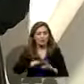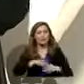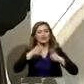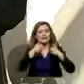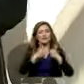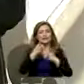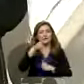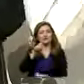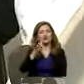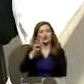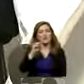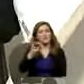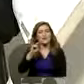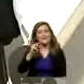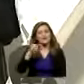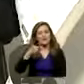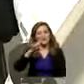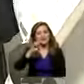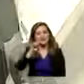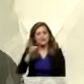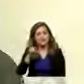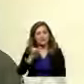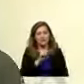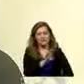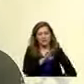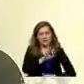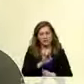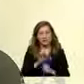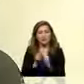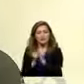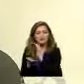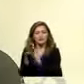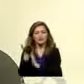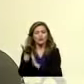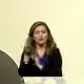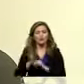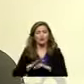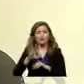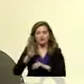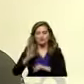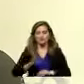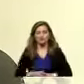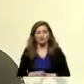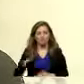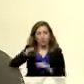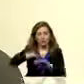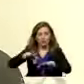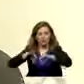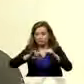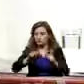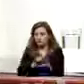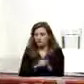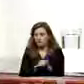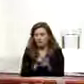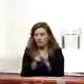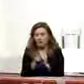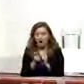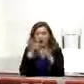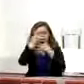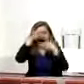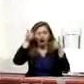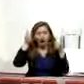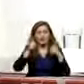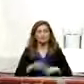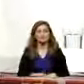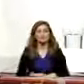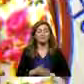Domínguez de 49 pasa a 77. Los votos de esa urna habían sido manipulados. Por su parte, la presidenta